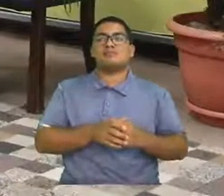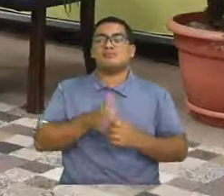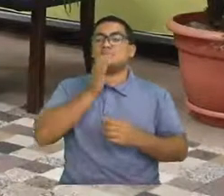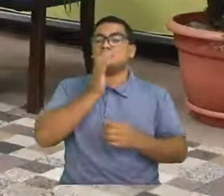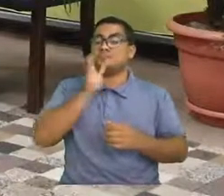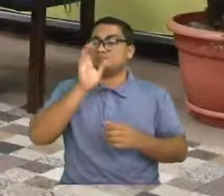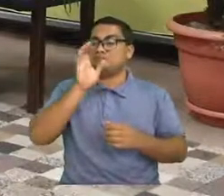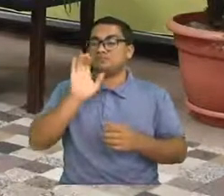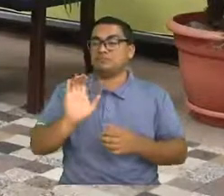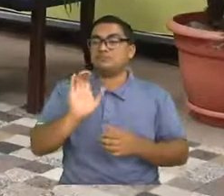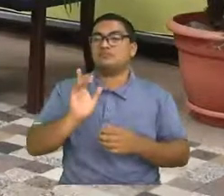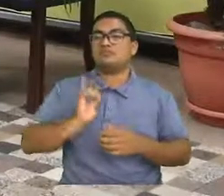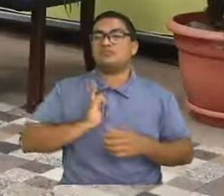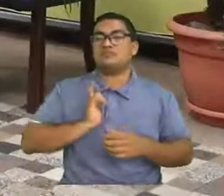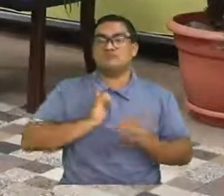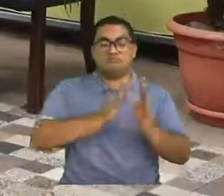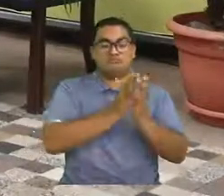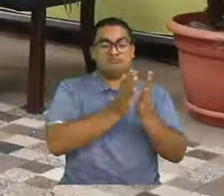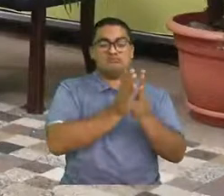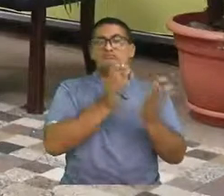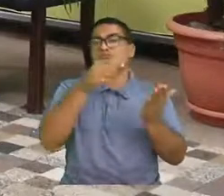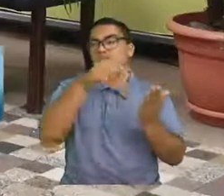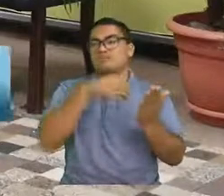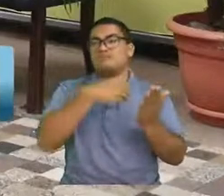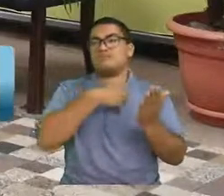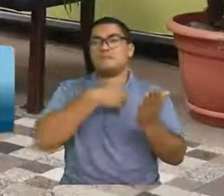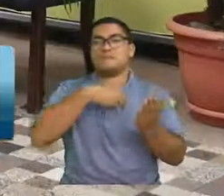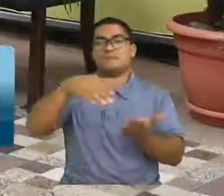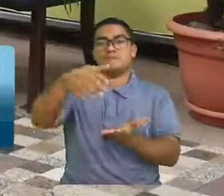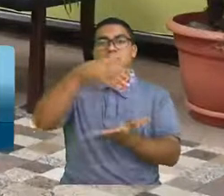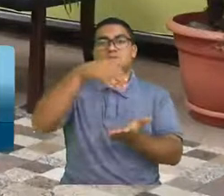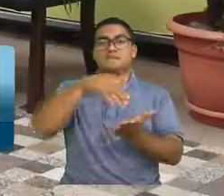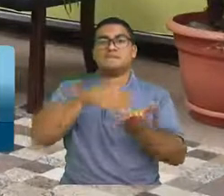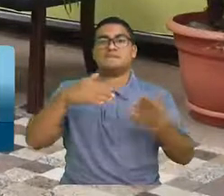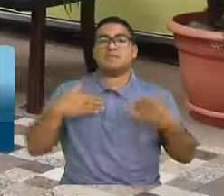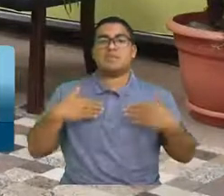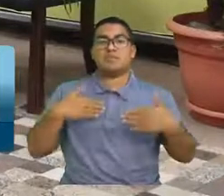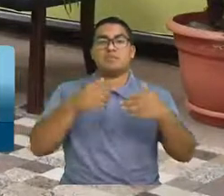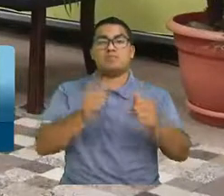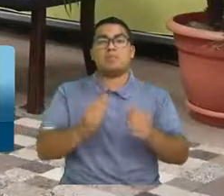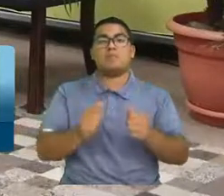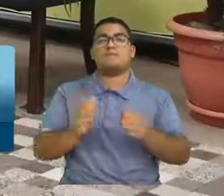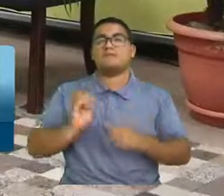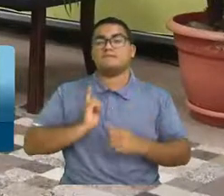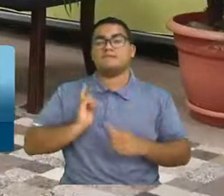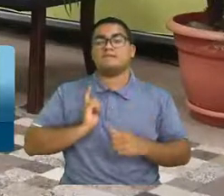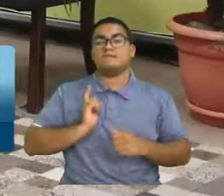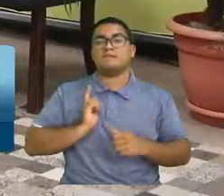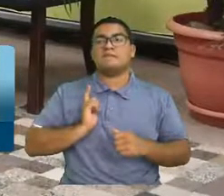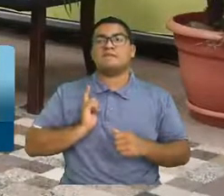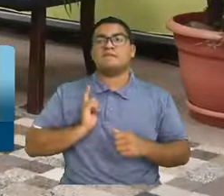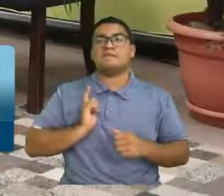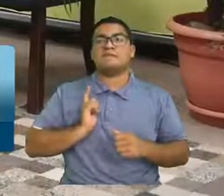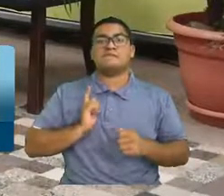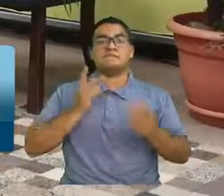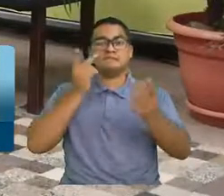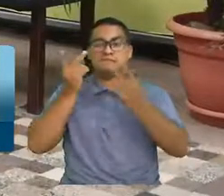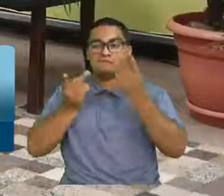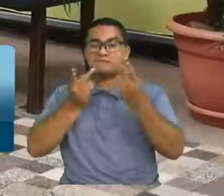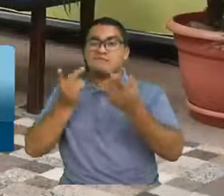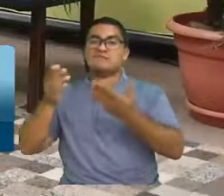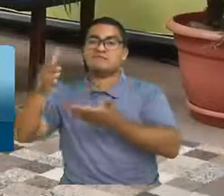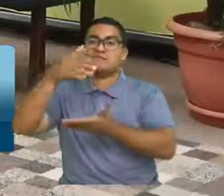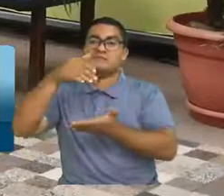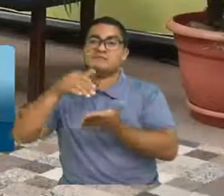debe de tener un registro desde que nace. ¿Hay un registro en los centros de salud también? Sí. Se hace un registro, entonces él tiene que acudir al centro de salud donde